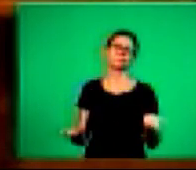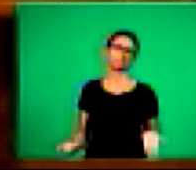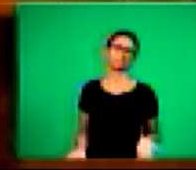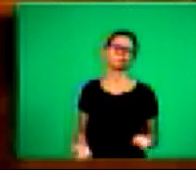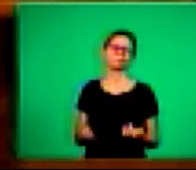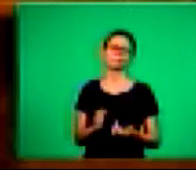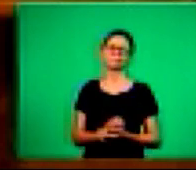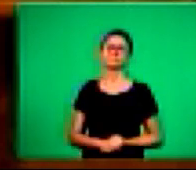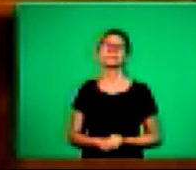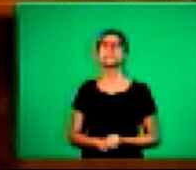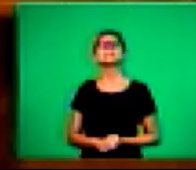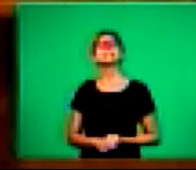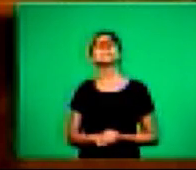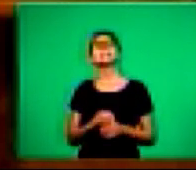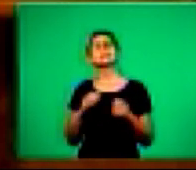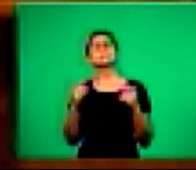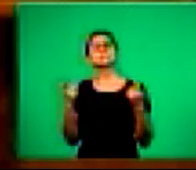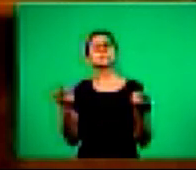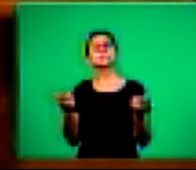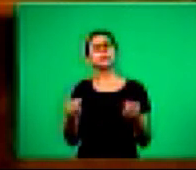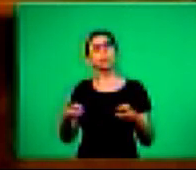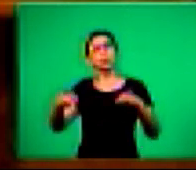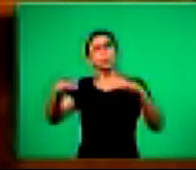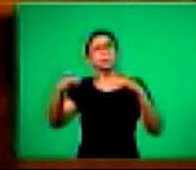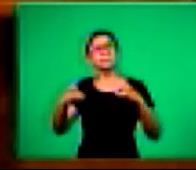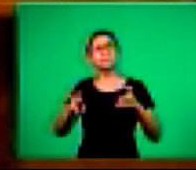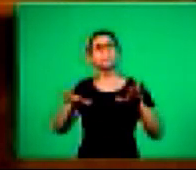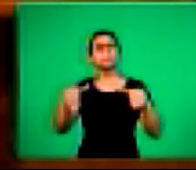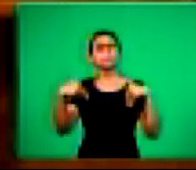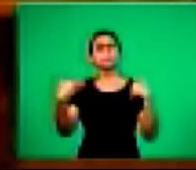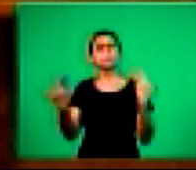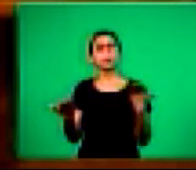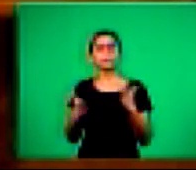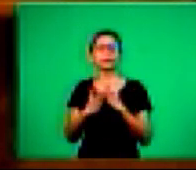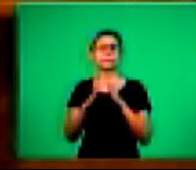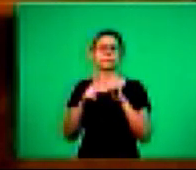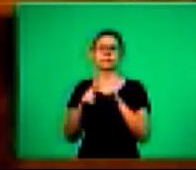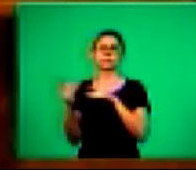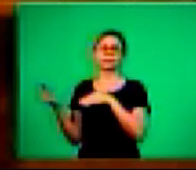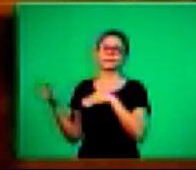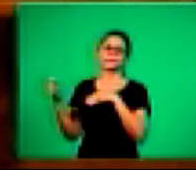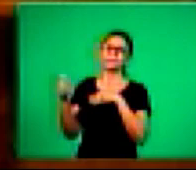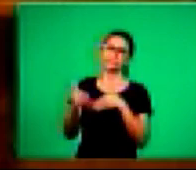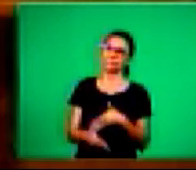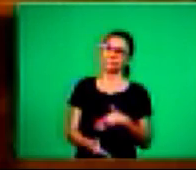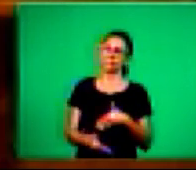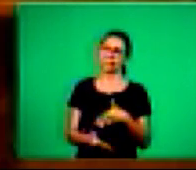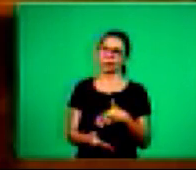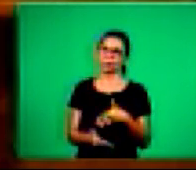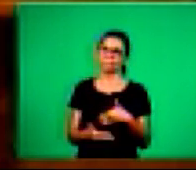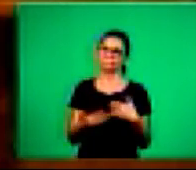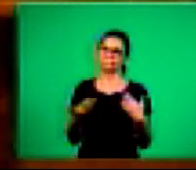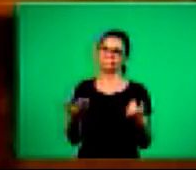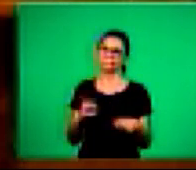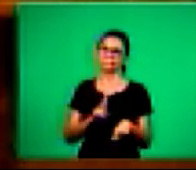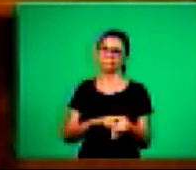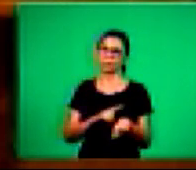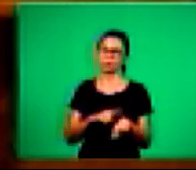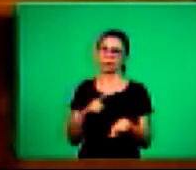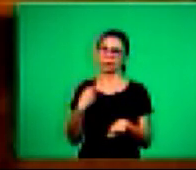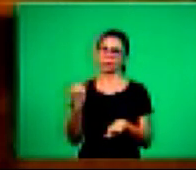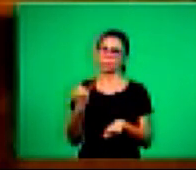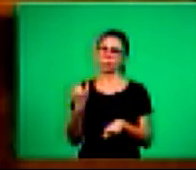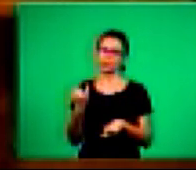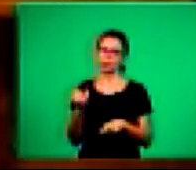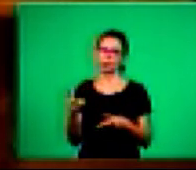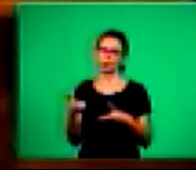entre los hermanos donde está la iglesia infiel esto es fundamental para que nosotros identifiquemos en este tiempo que estamos viviendo